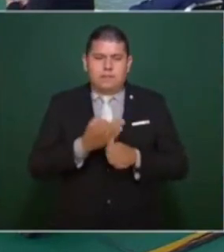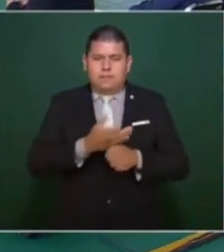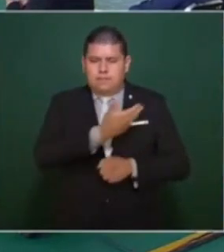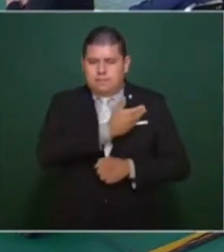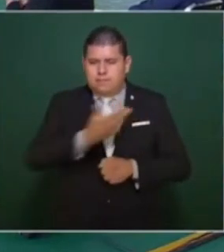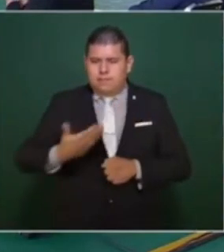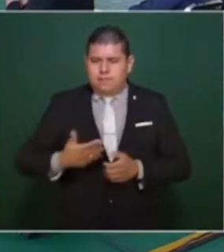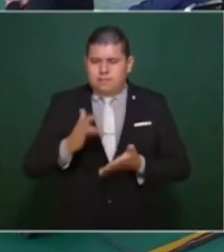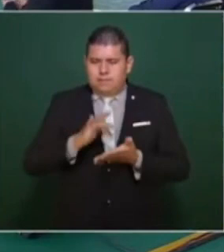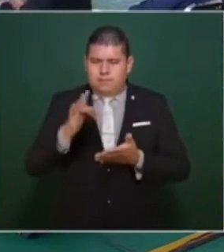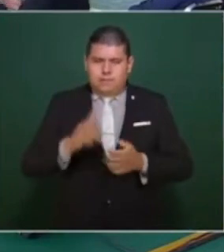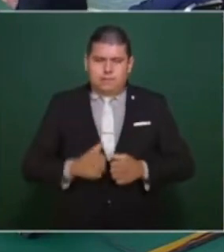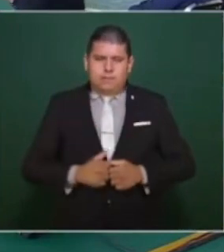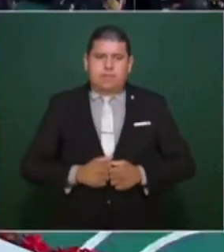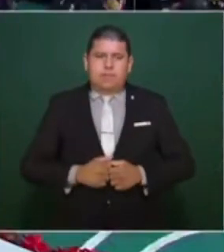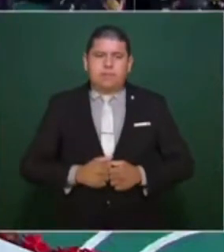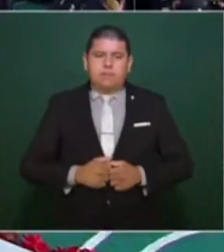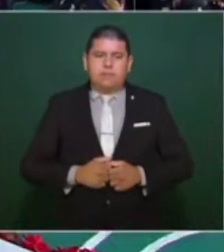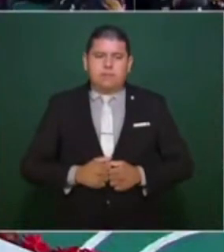presidente.